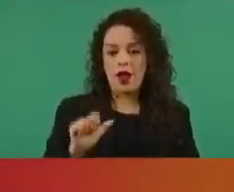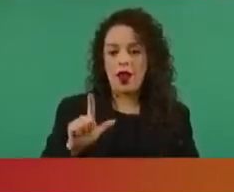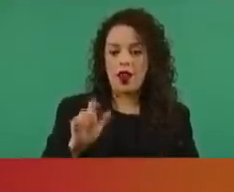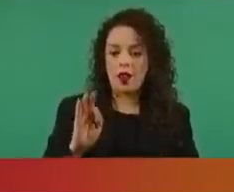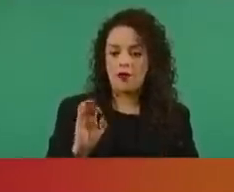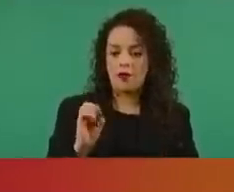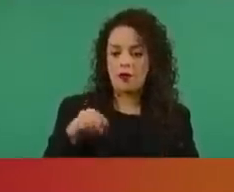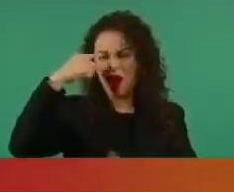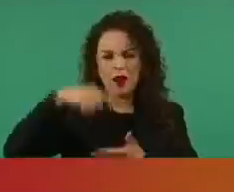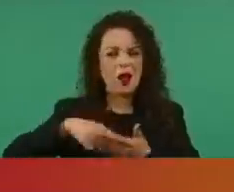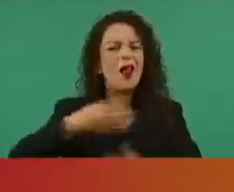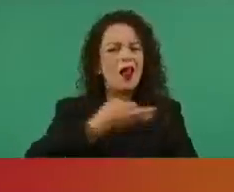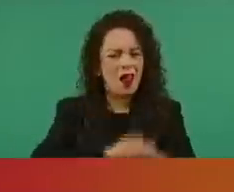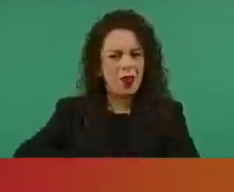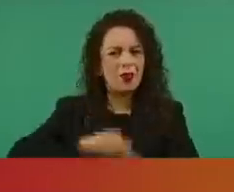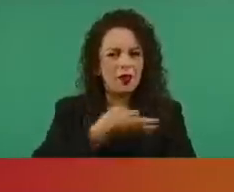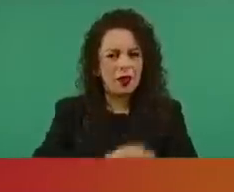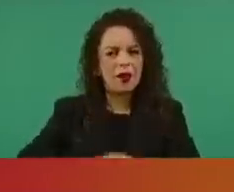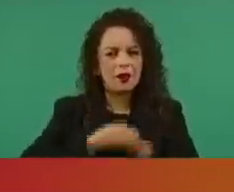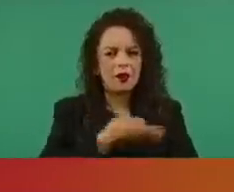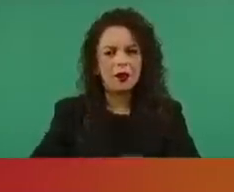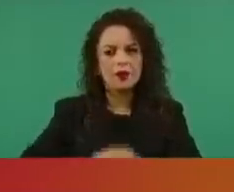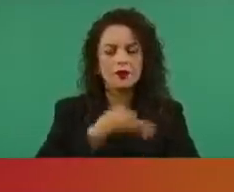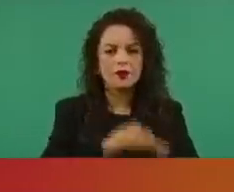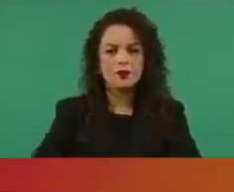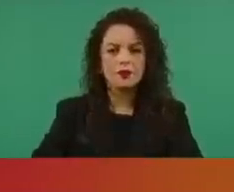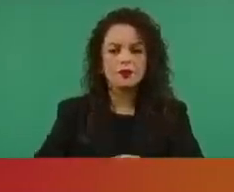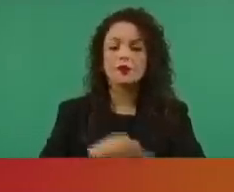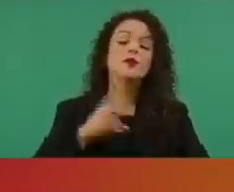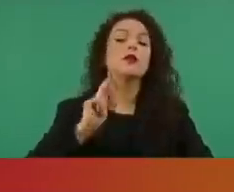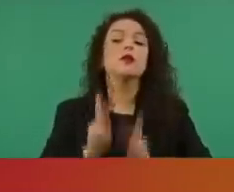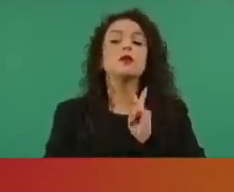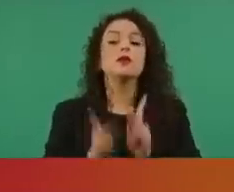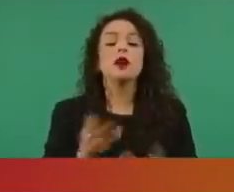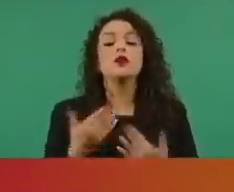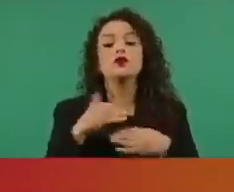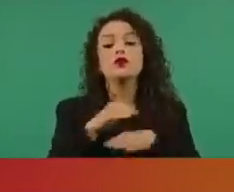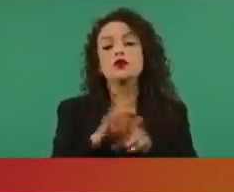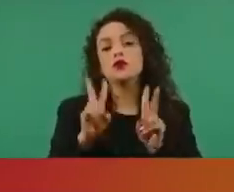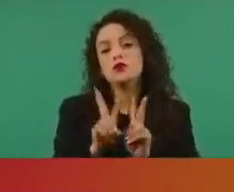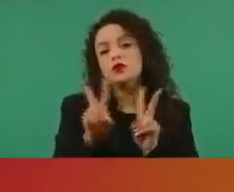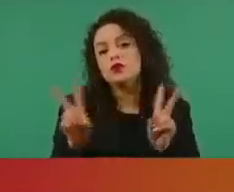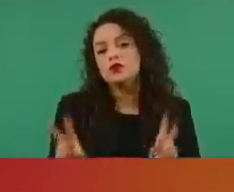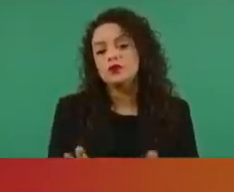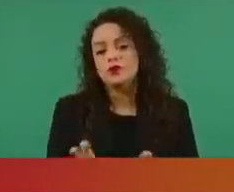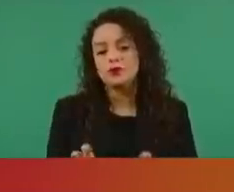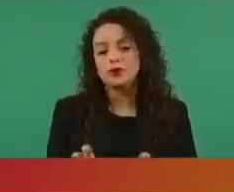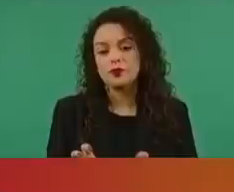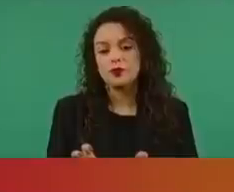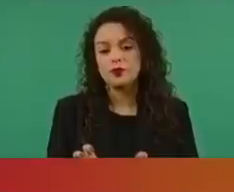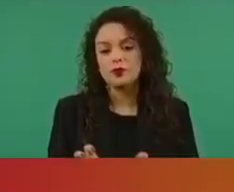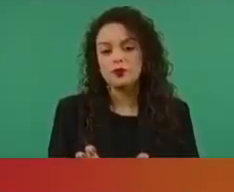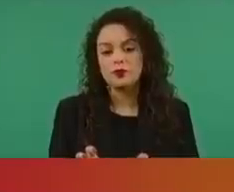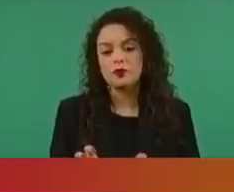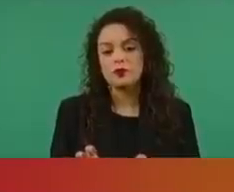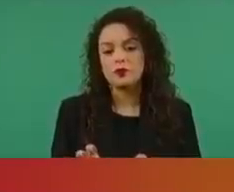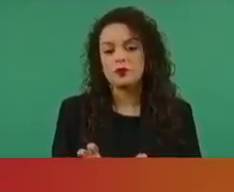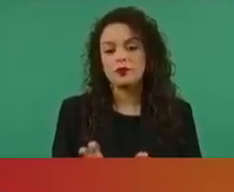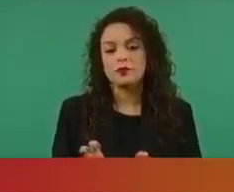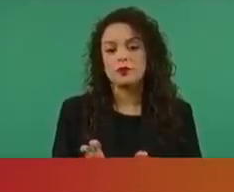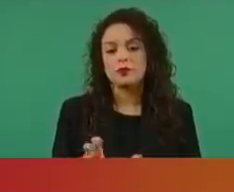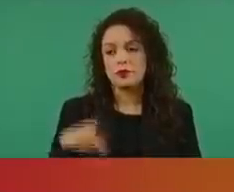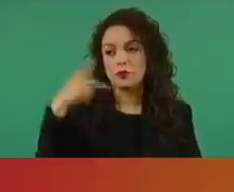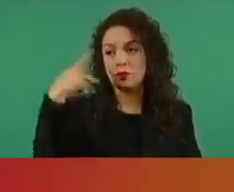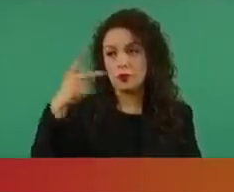Durazo, y vamos a tratar temas para el desarrollo de